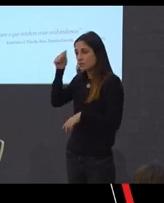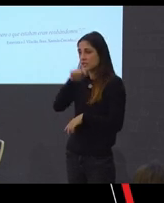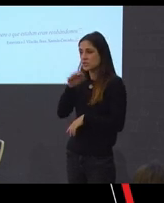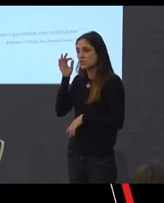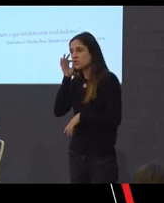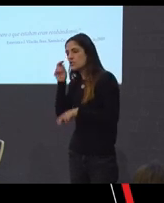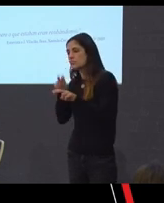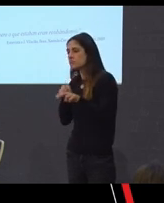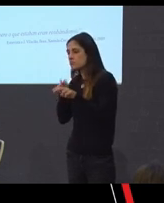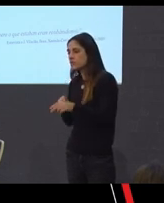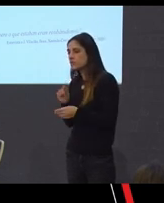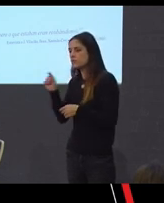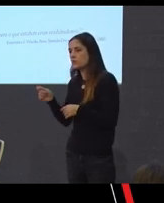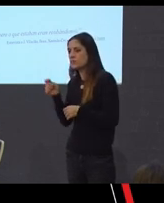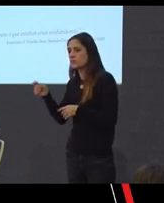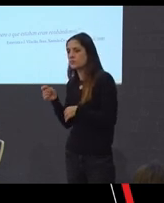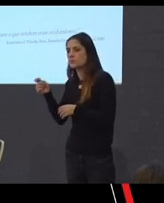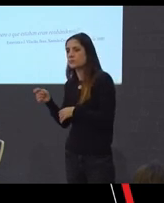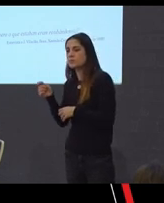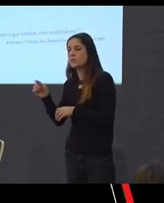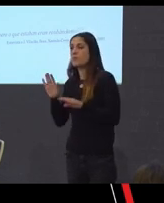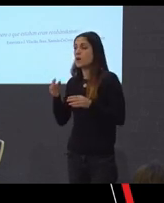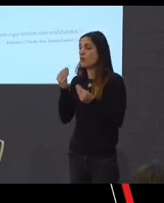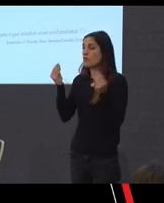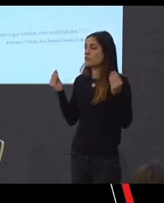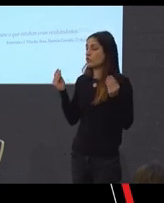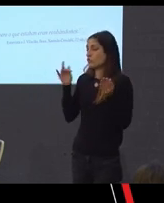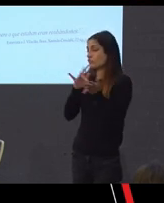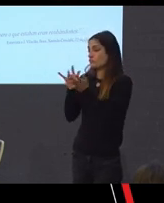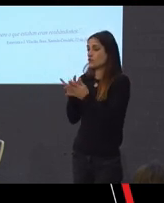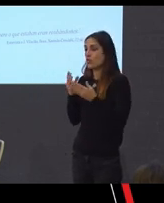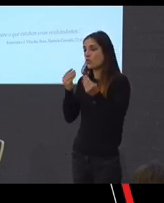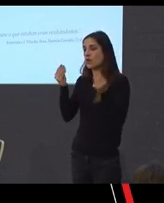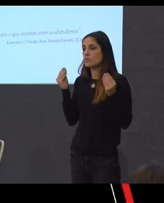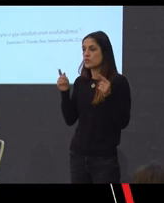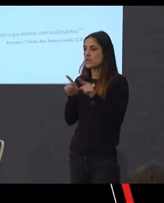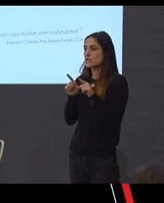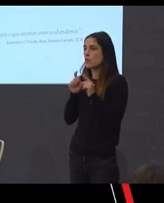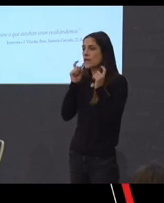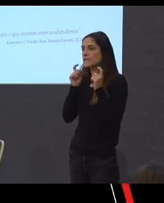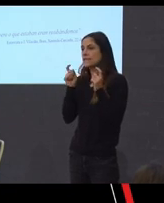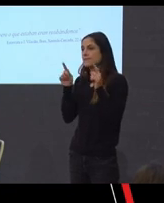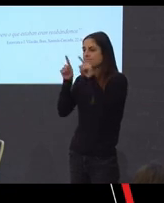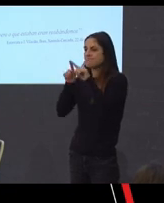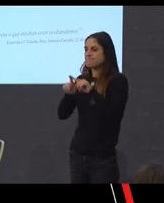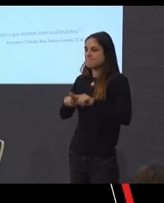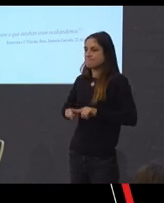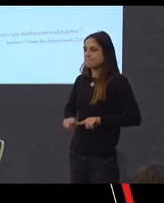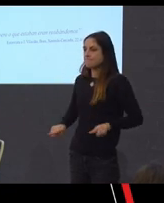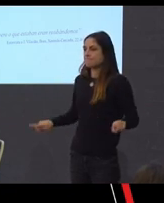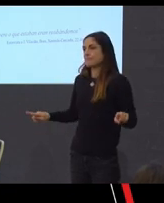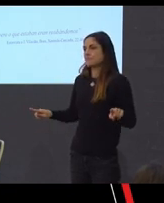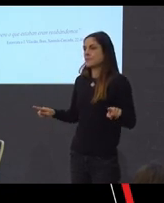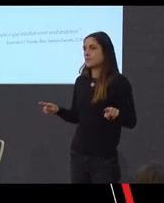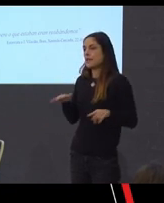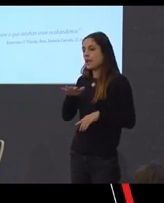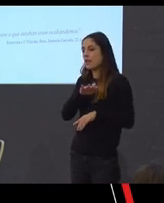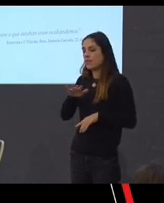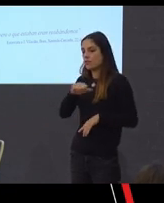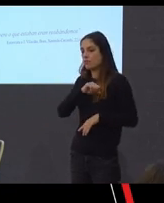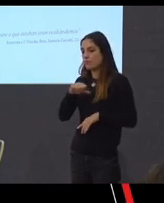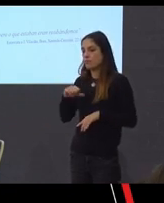tarefas agrarias. E, ademais, en moitas ocasións intentaban disfrazar esta intervención sobre un espazo que era privado